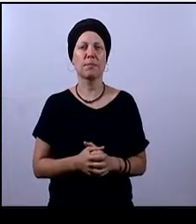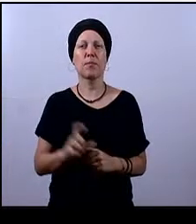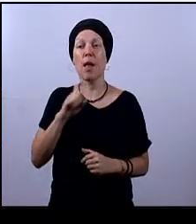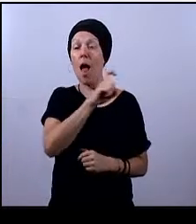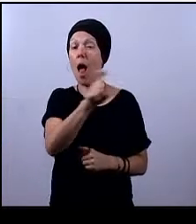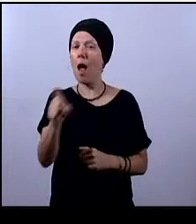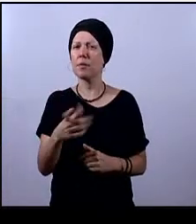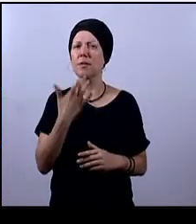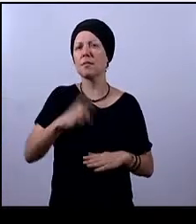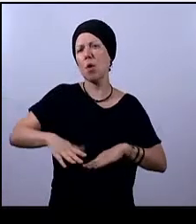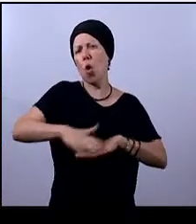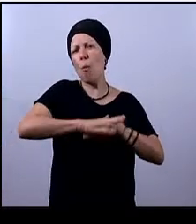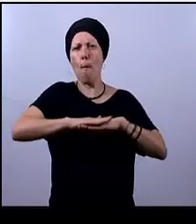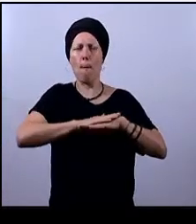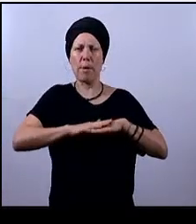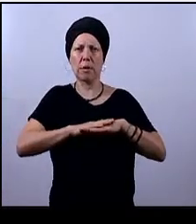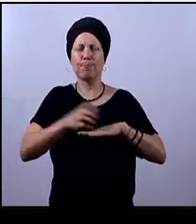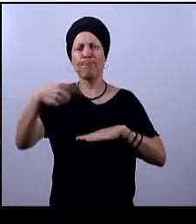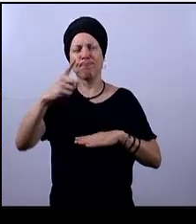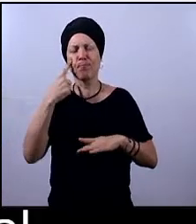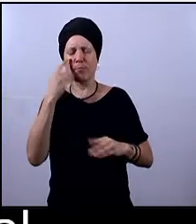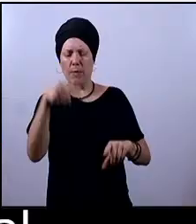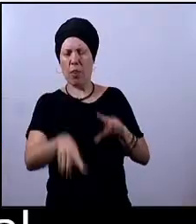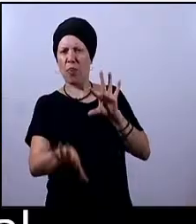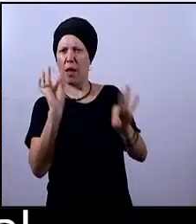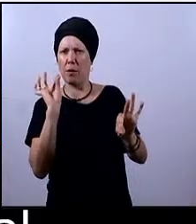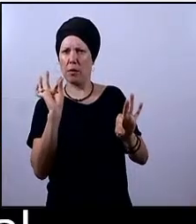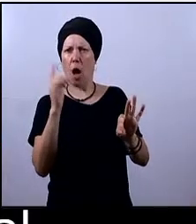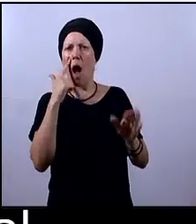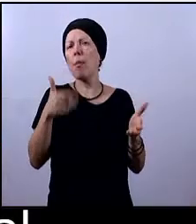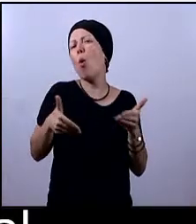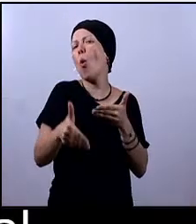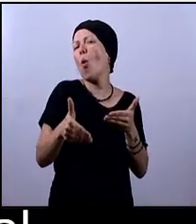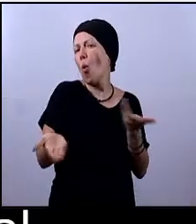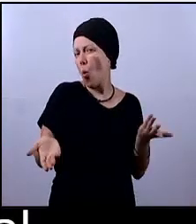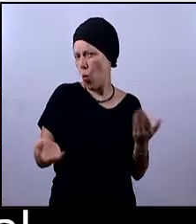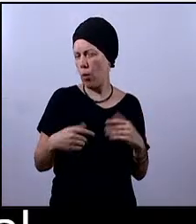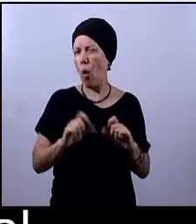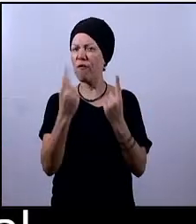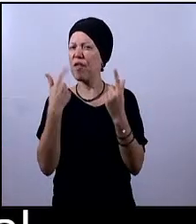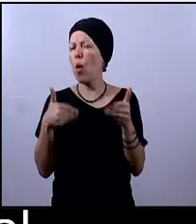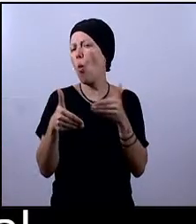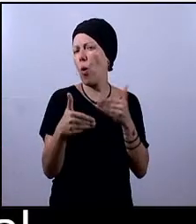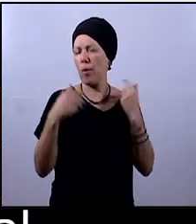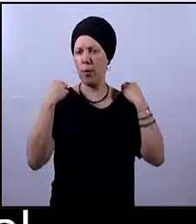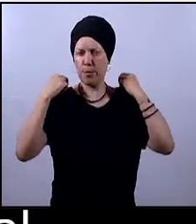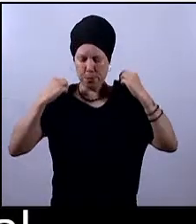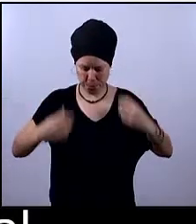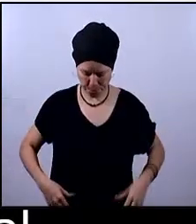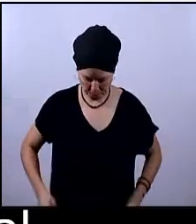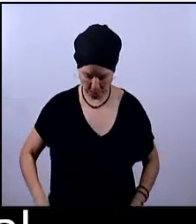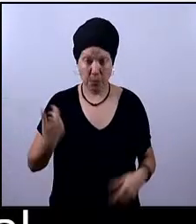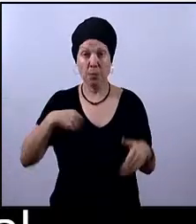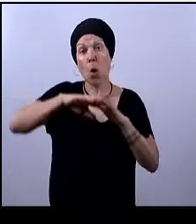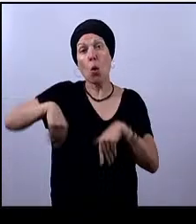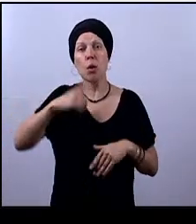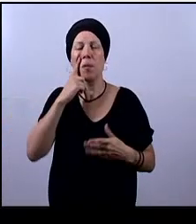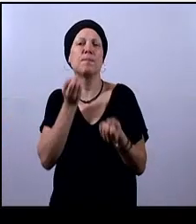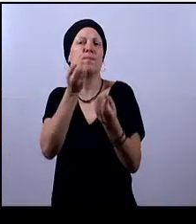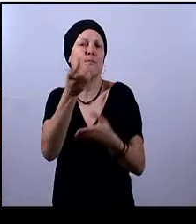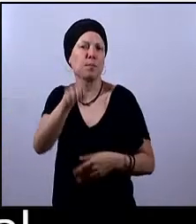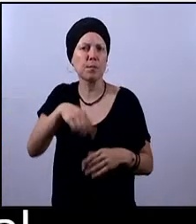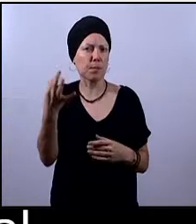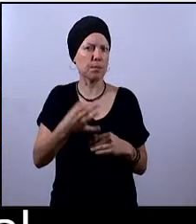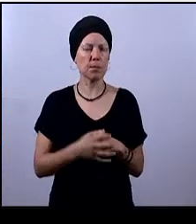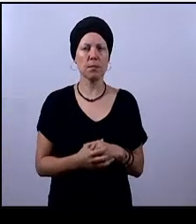al Ministerio, que tomará la decisión de cuándo suscribirlo. Por último, quiero informarles